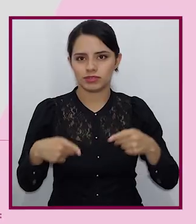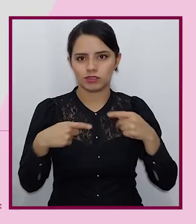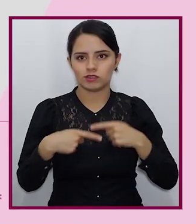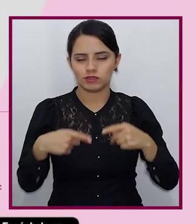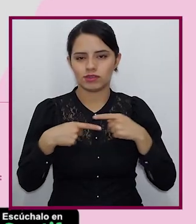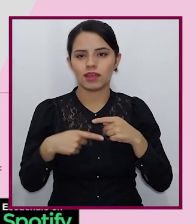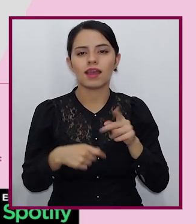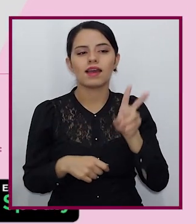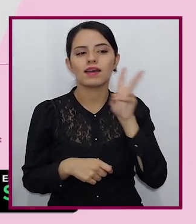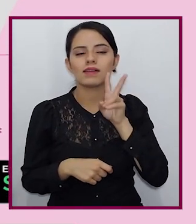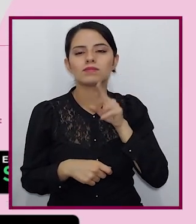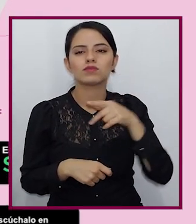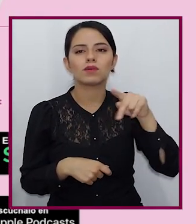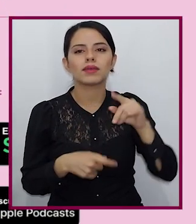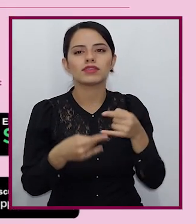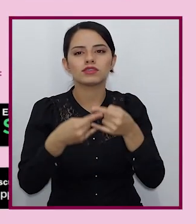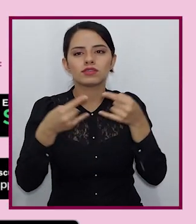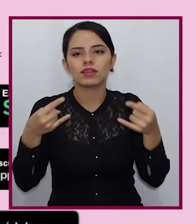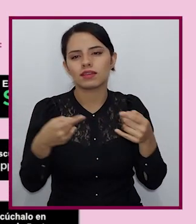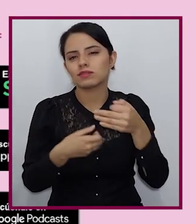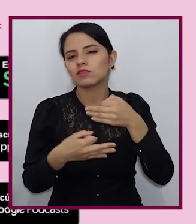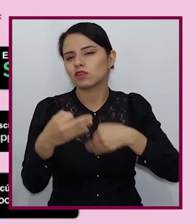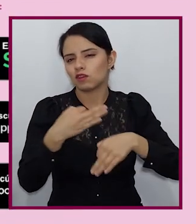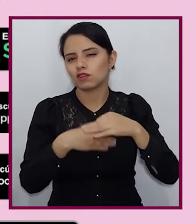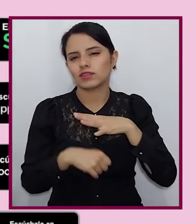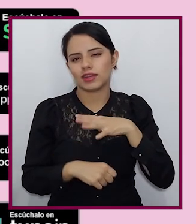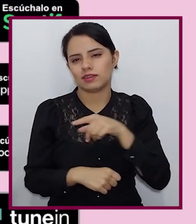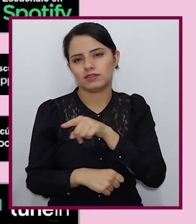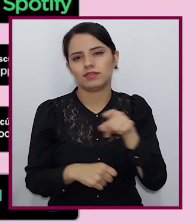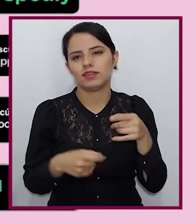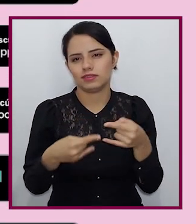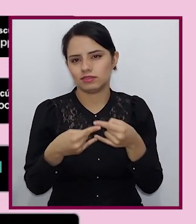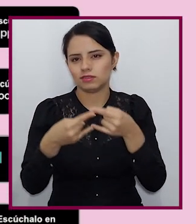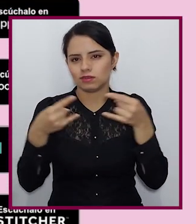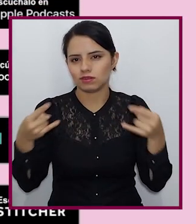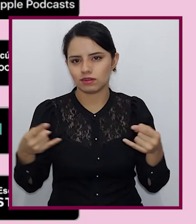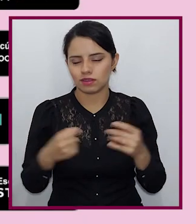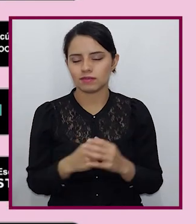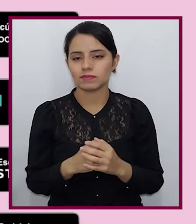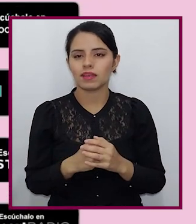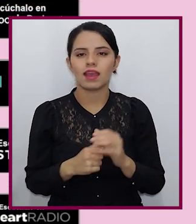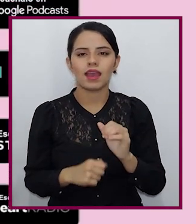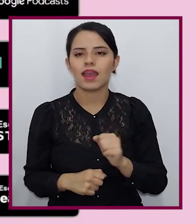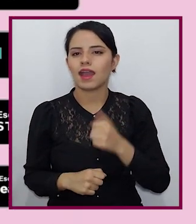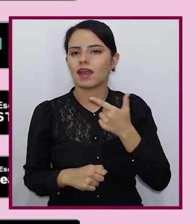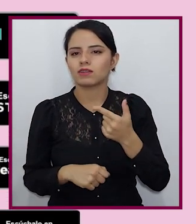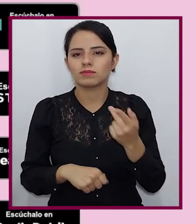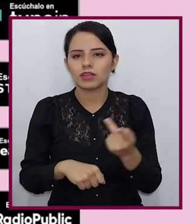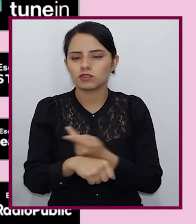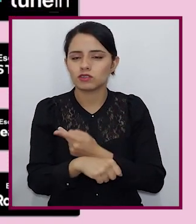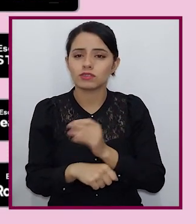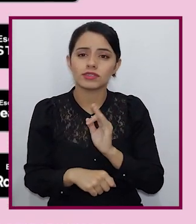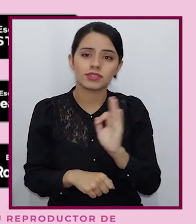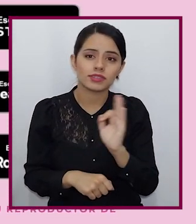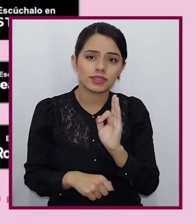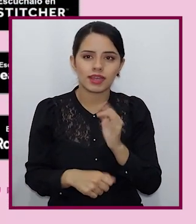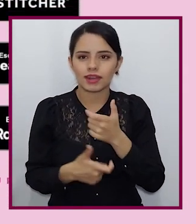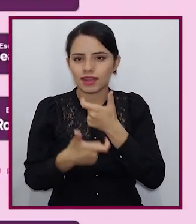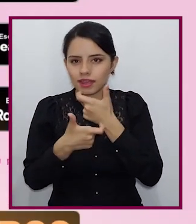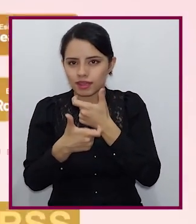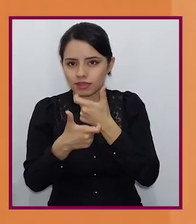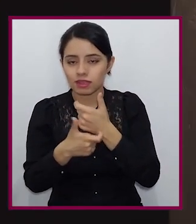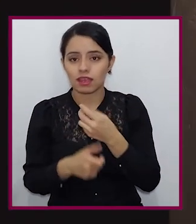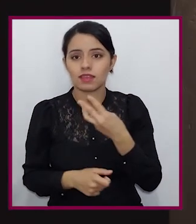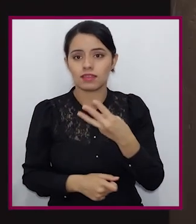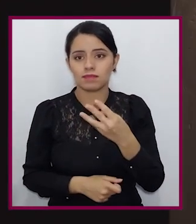audiencia, una anécdota. Todos tenemos historias que contar, todos tenemos anécdotas, algo que nos pasó, que sea divertido. No deben